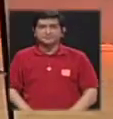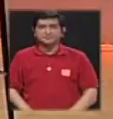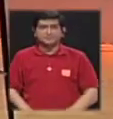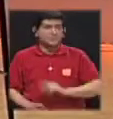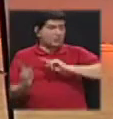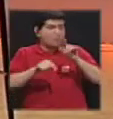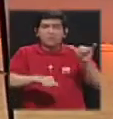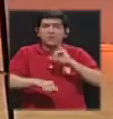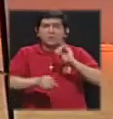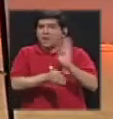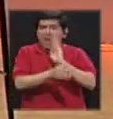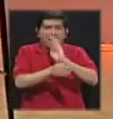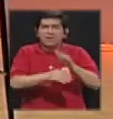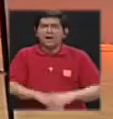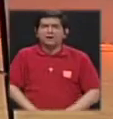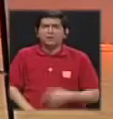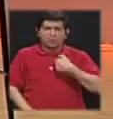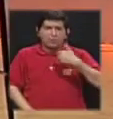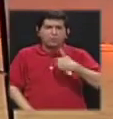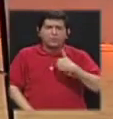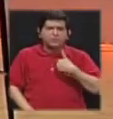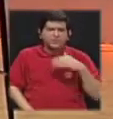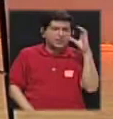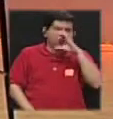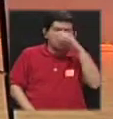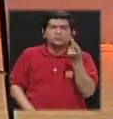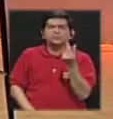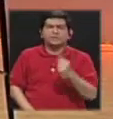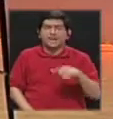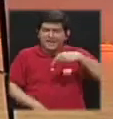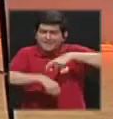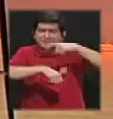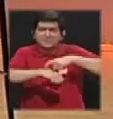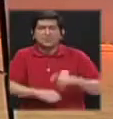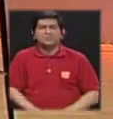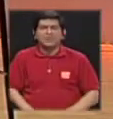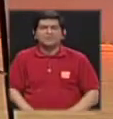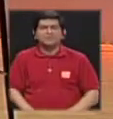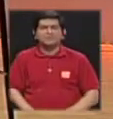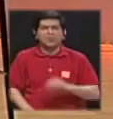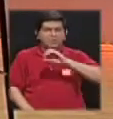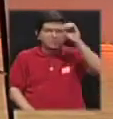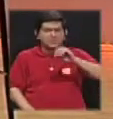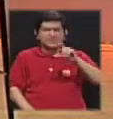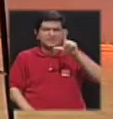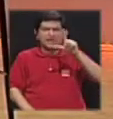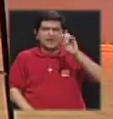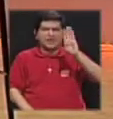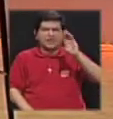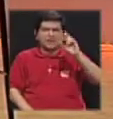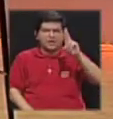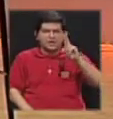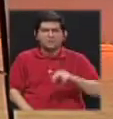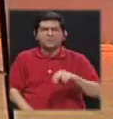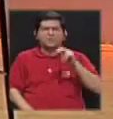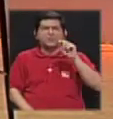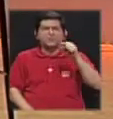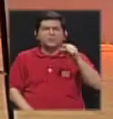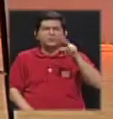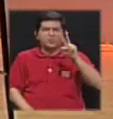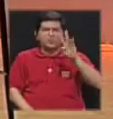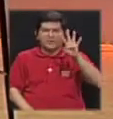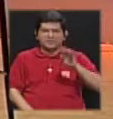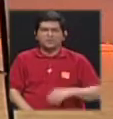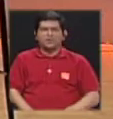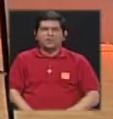ir a cualquier banco a conseguir los dineros. En este momento la tasa LIBOR está a 0.24 centavos de dólar.